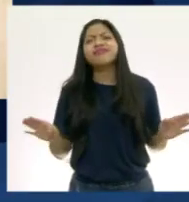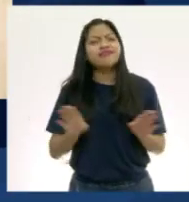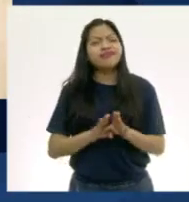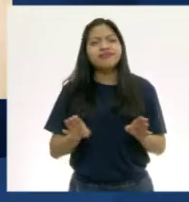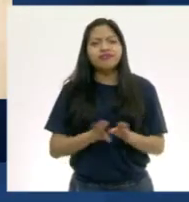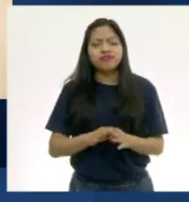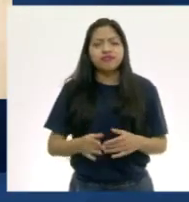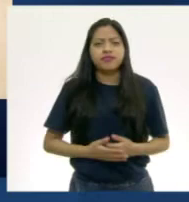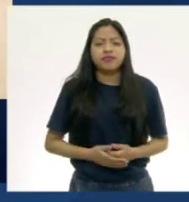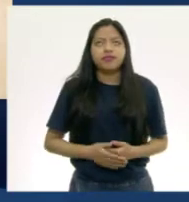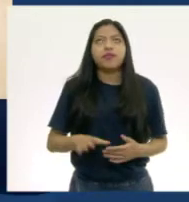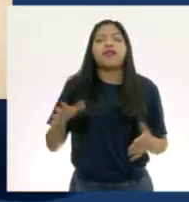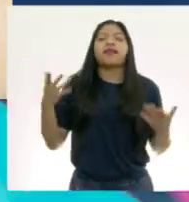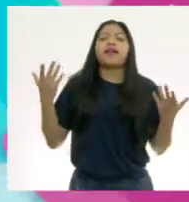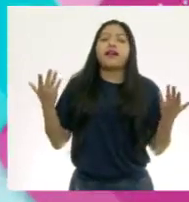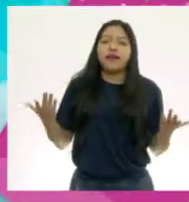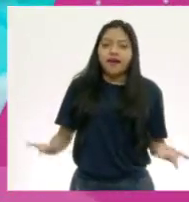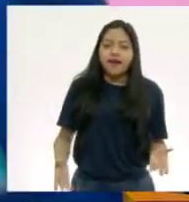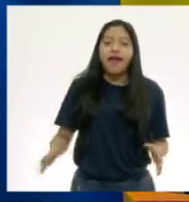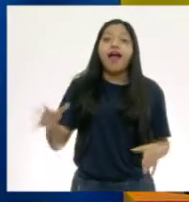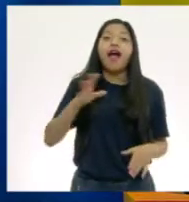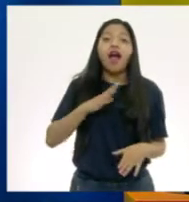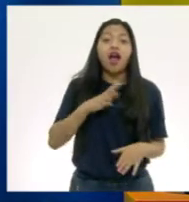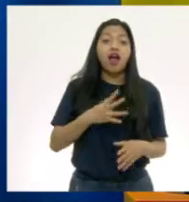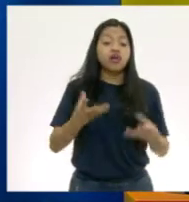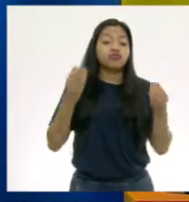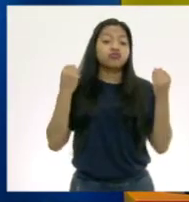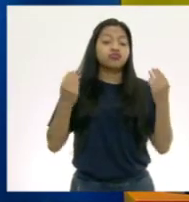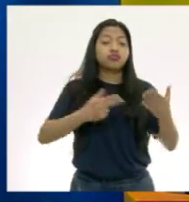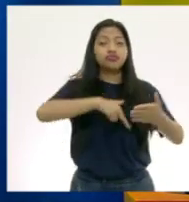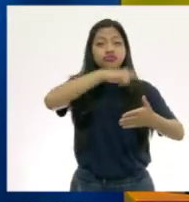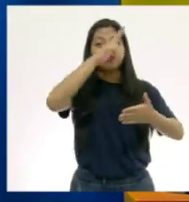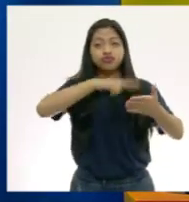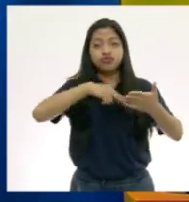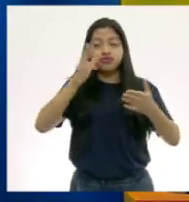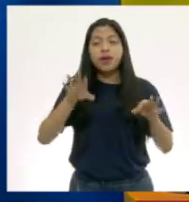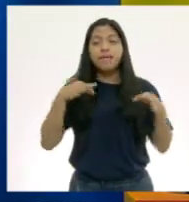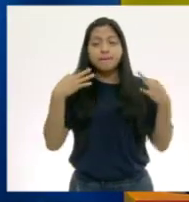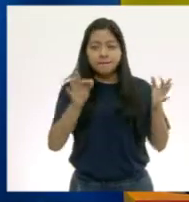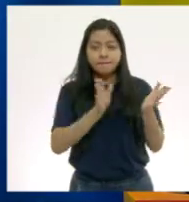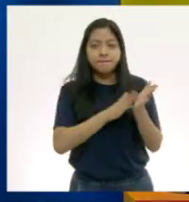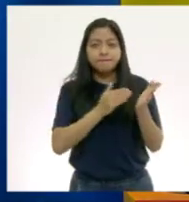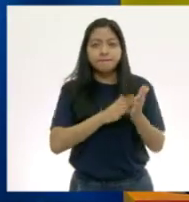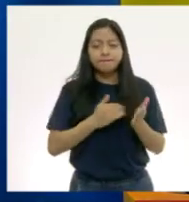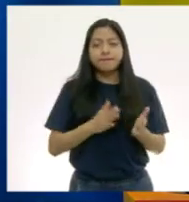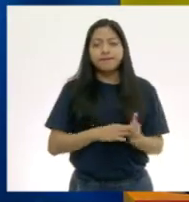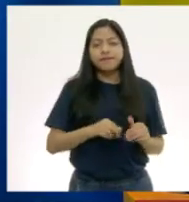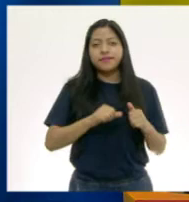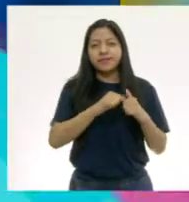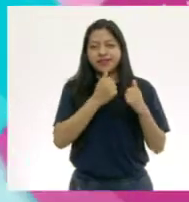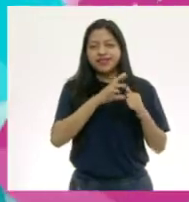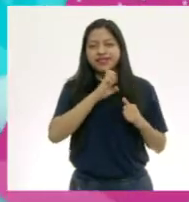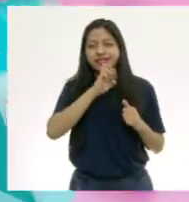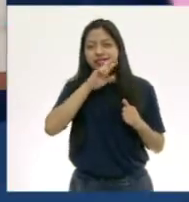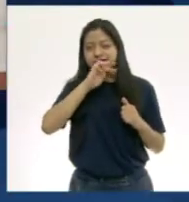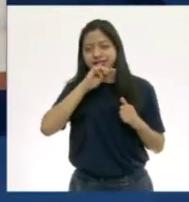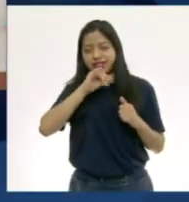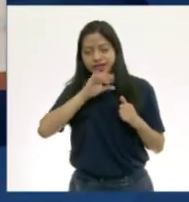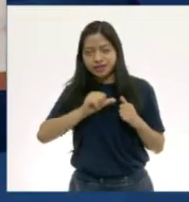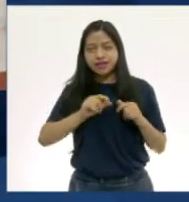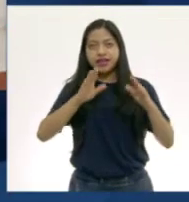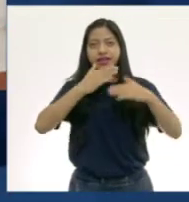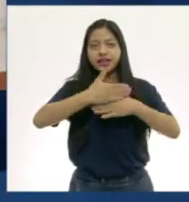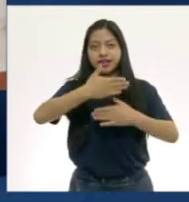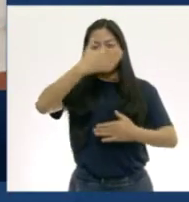Eso se sabe porque existen muchas pinturas en papiros, en cerámica y en las paredes de las tumbas egipcias, donde podemos